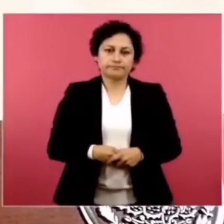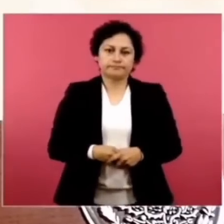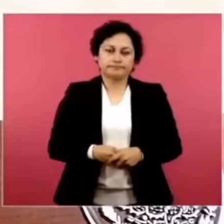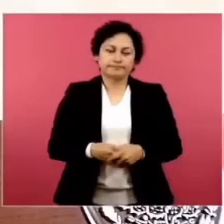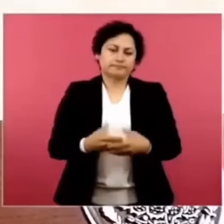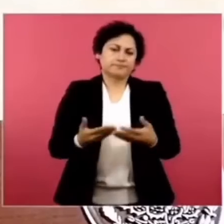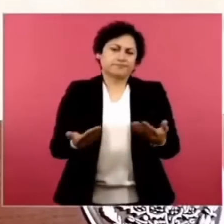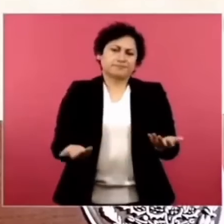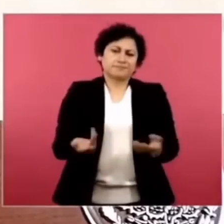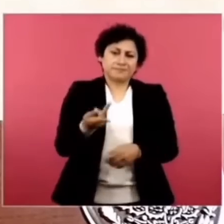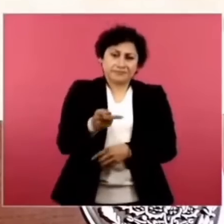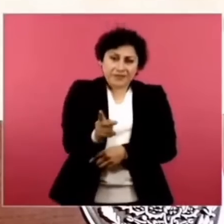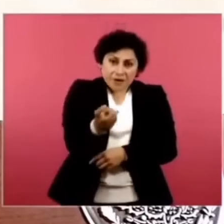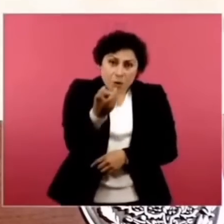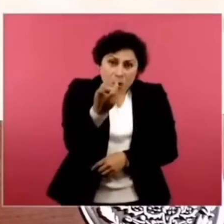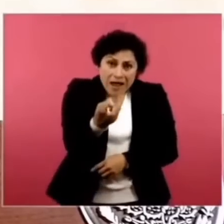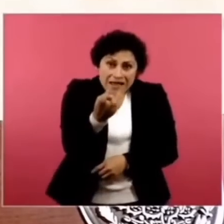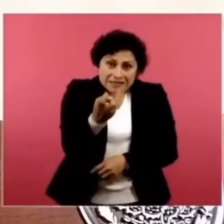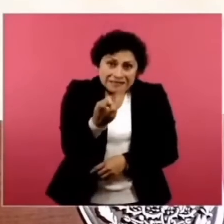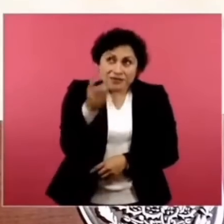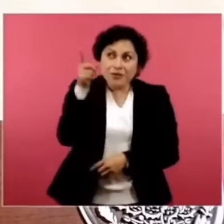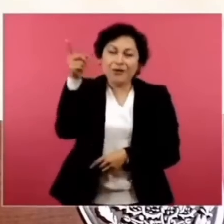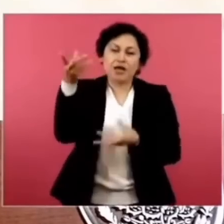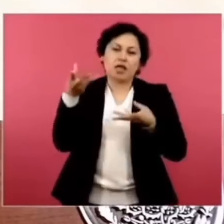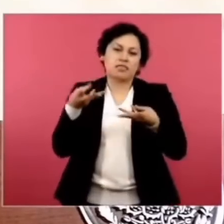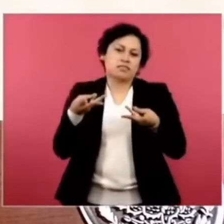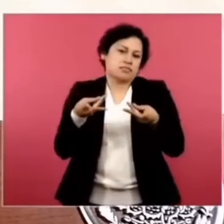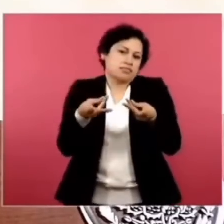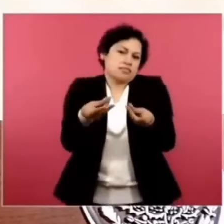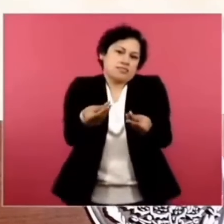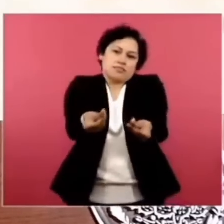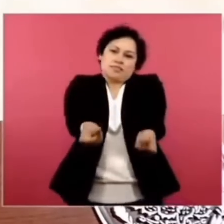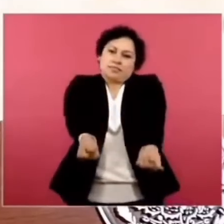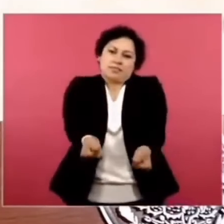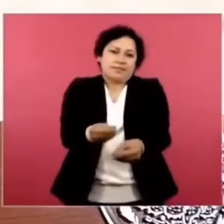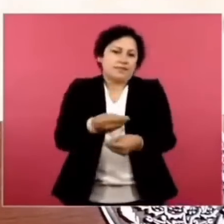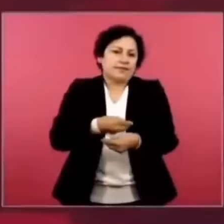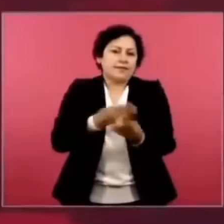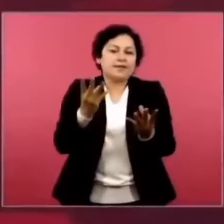Pero eso cuesta mucho, porque antes